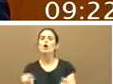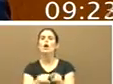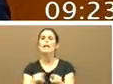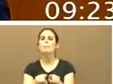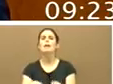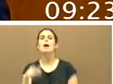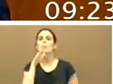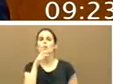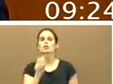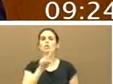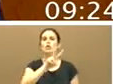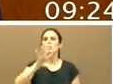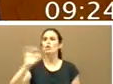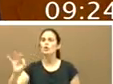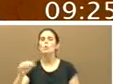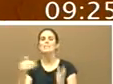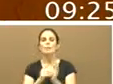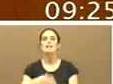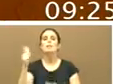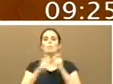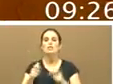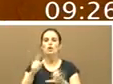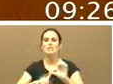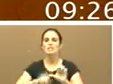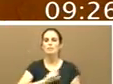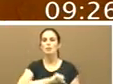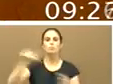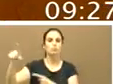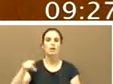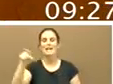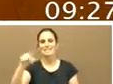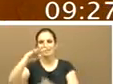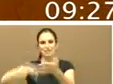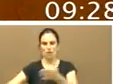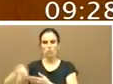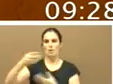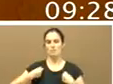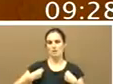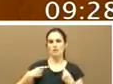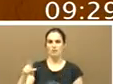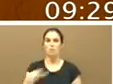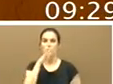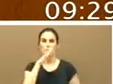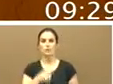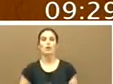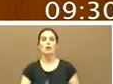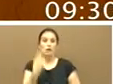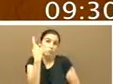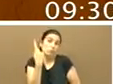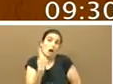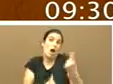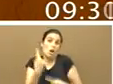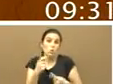250.000 los extremeños que tuvieron que emigrar y que viven en Cataluña, porque alguien se empeñó